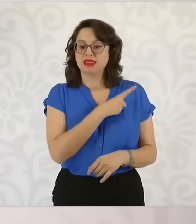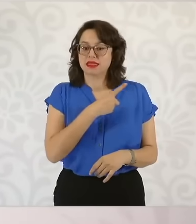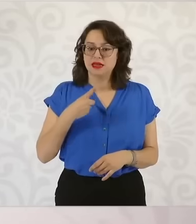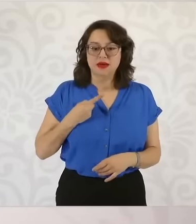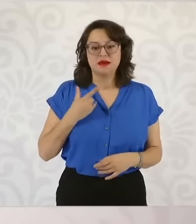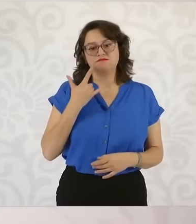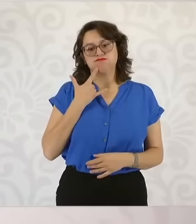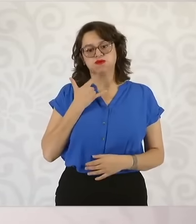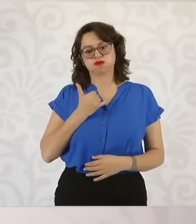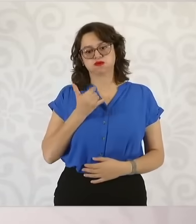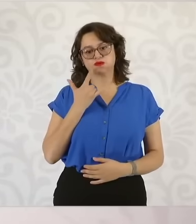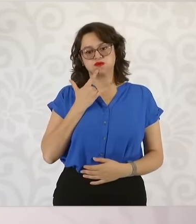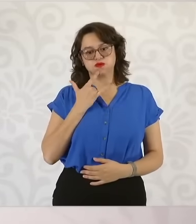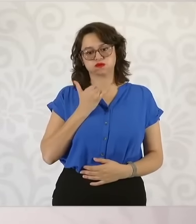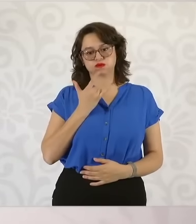básicamente dirigida